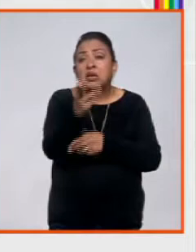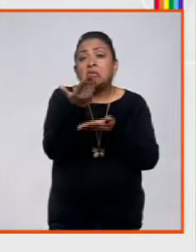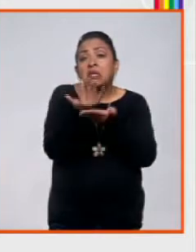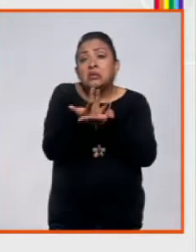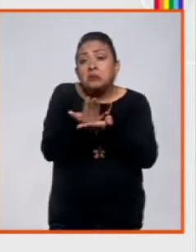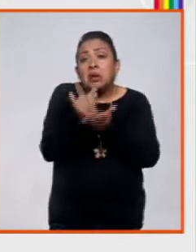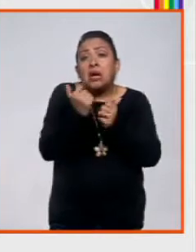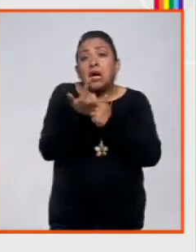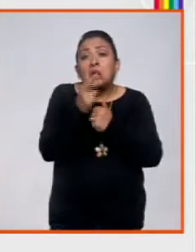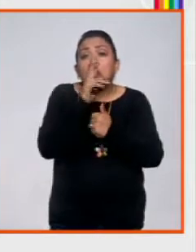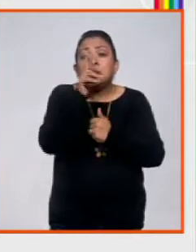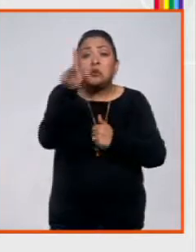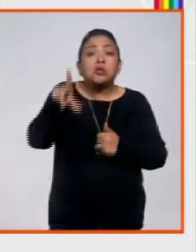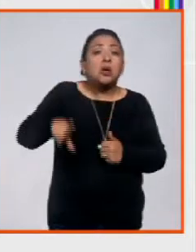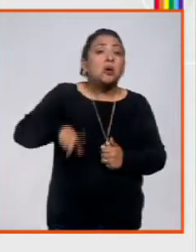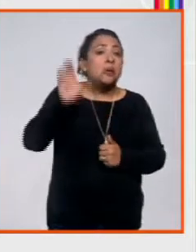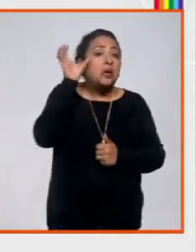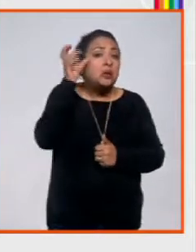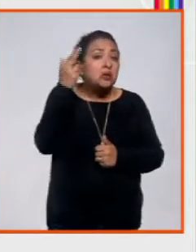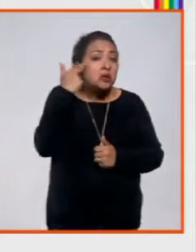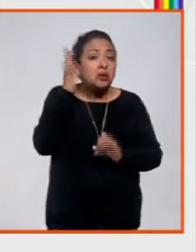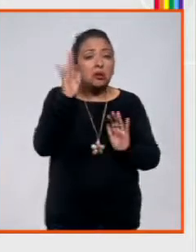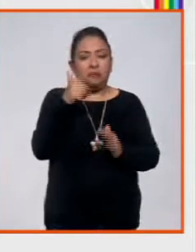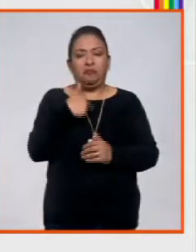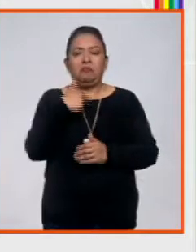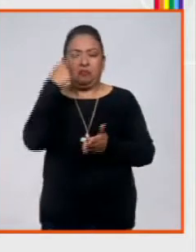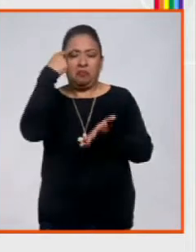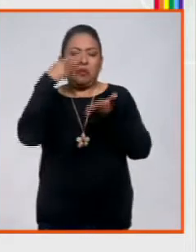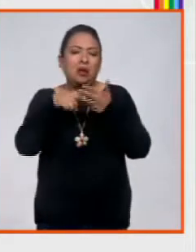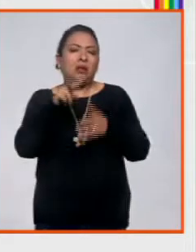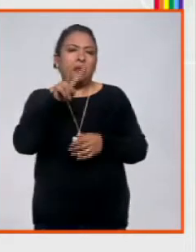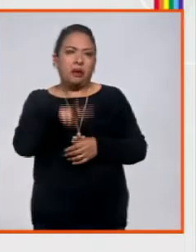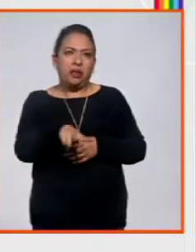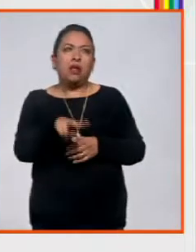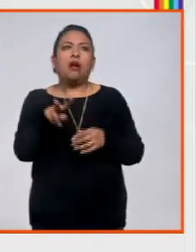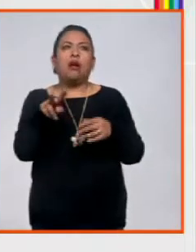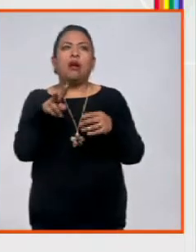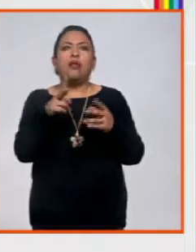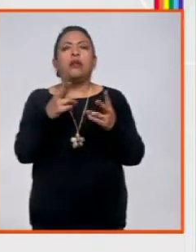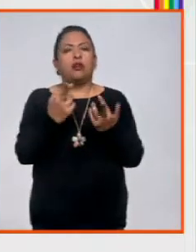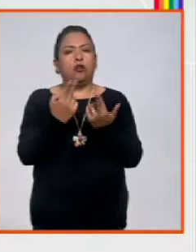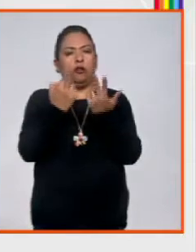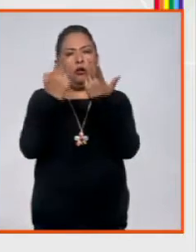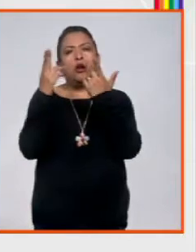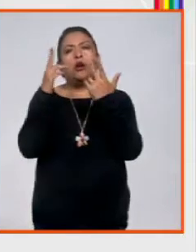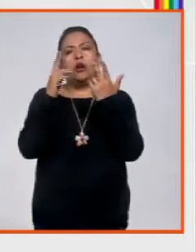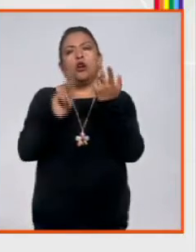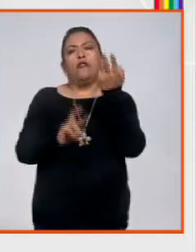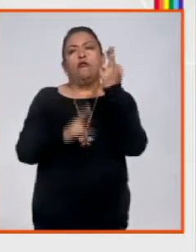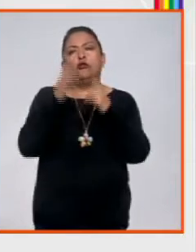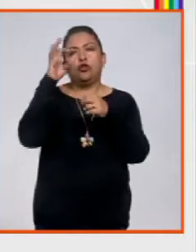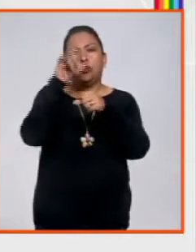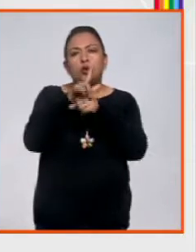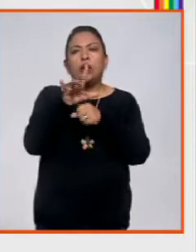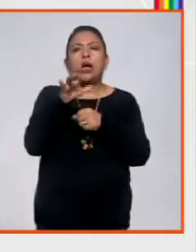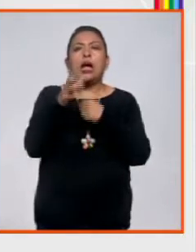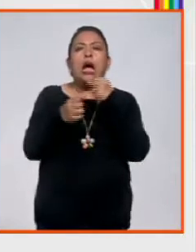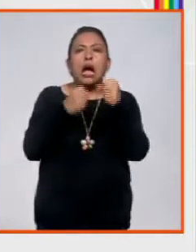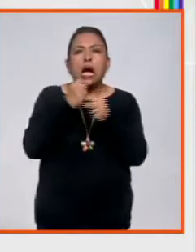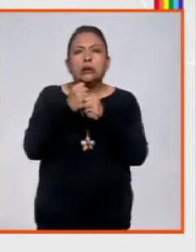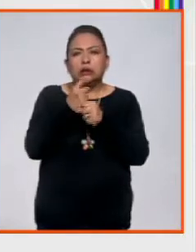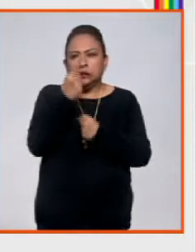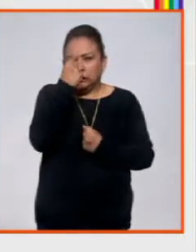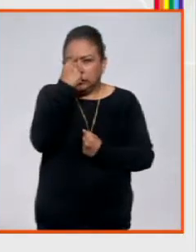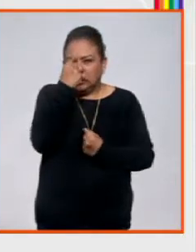esperando alguna respuesta por parte del gobierno chino yo creo que en efecto el mural se destruyó en la revolución cultural estos años de fanatismo donde